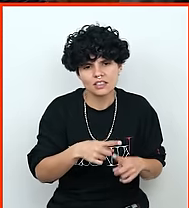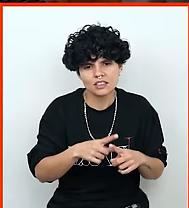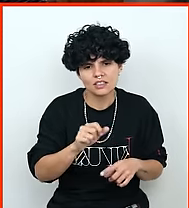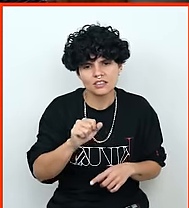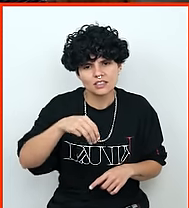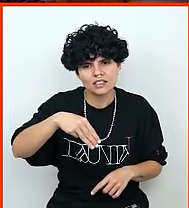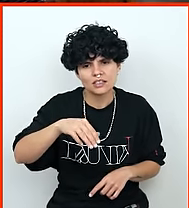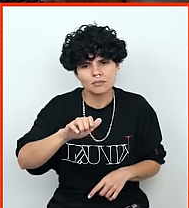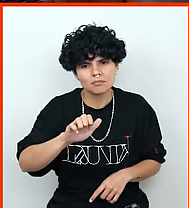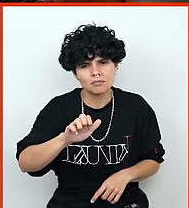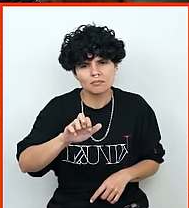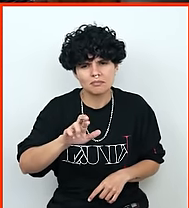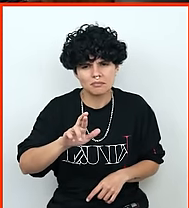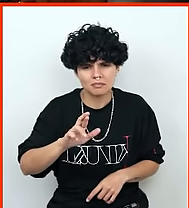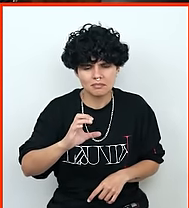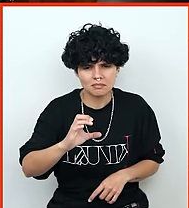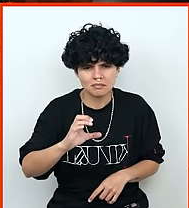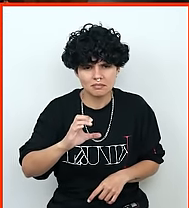Mirx.